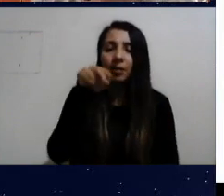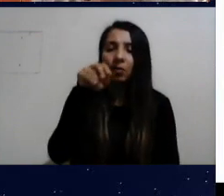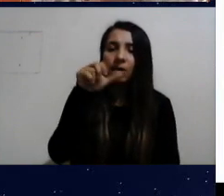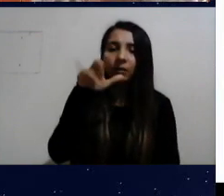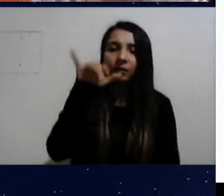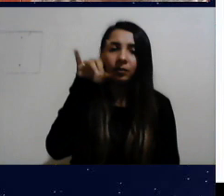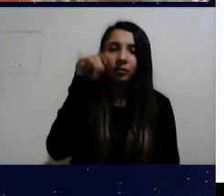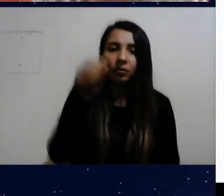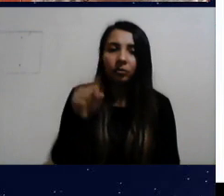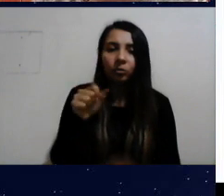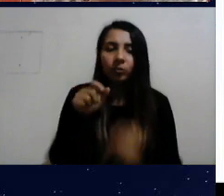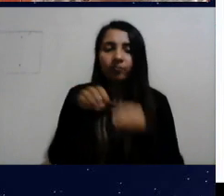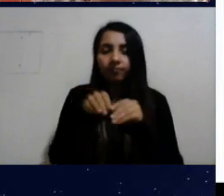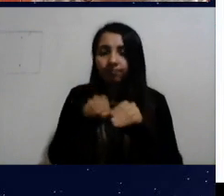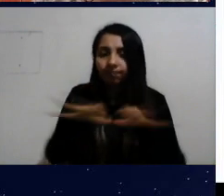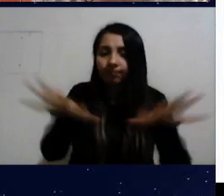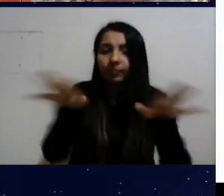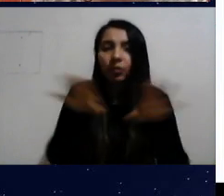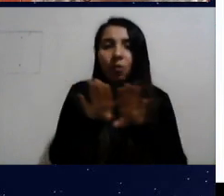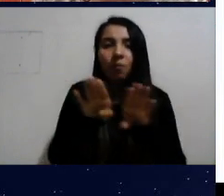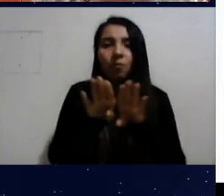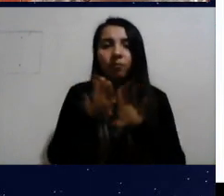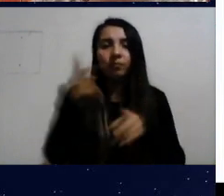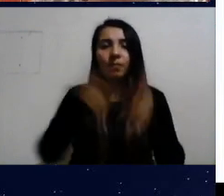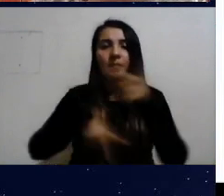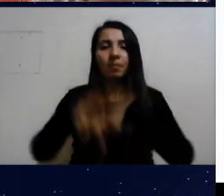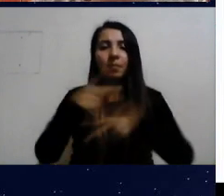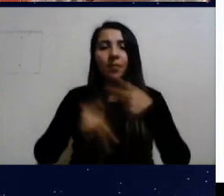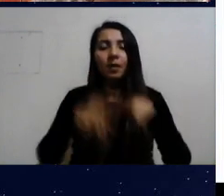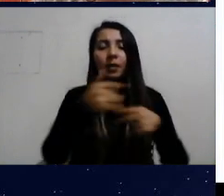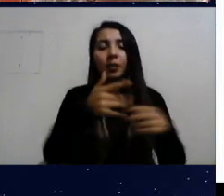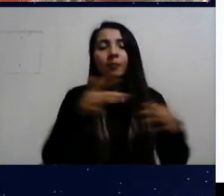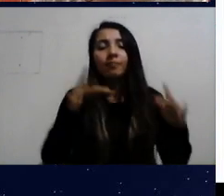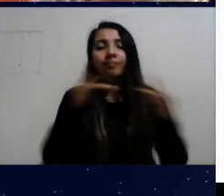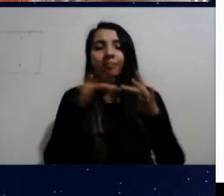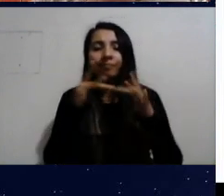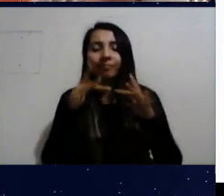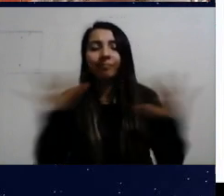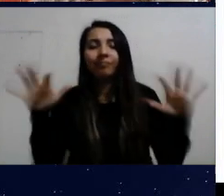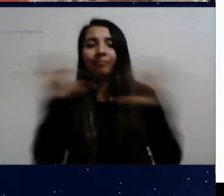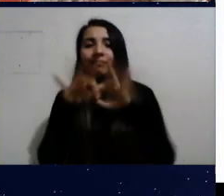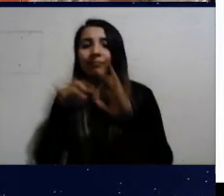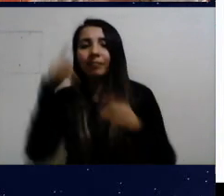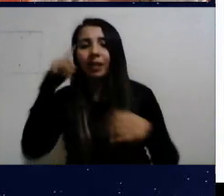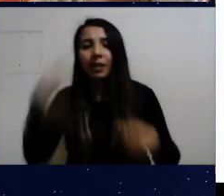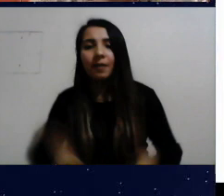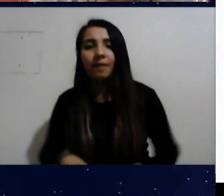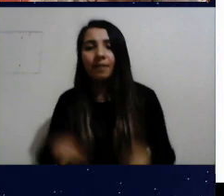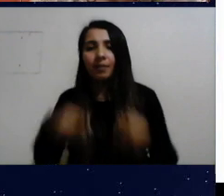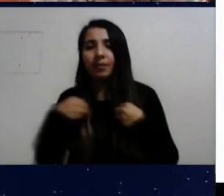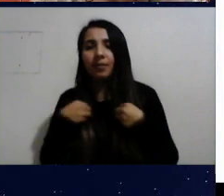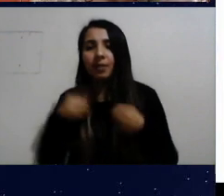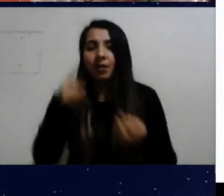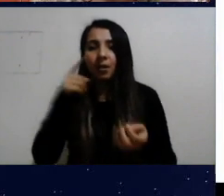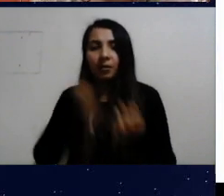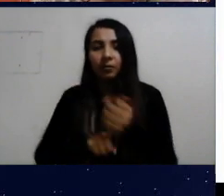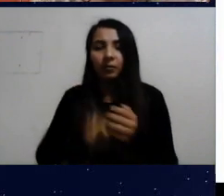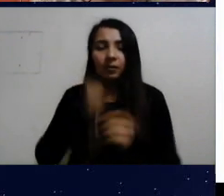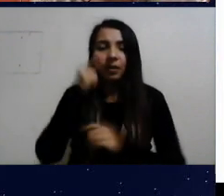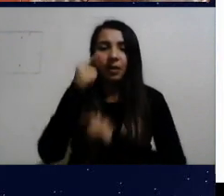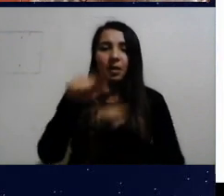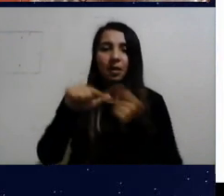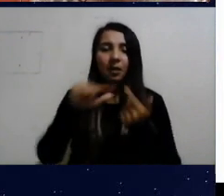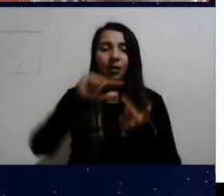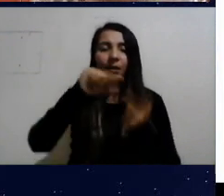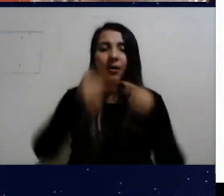a los aminoácidos, la difusión de los aminoácidos y, por supuesto, la compatibilidad de las formas de vida a nivel molecular